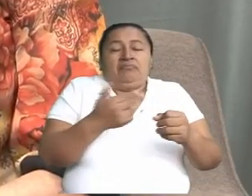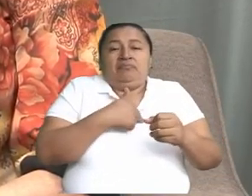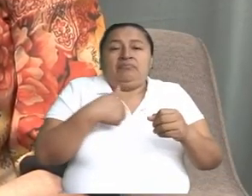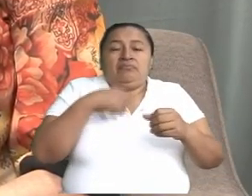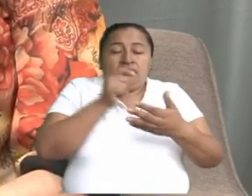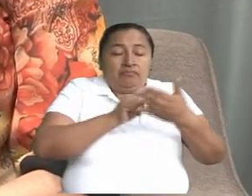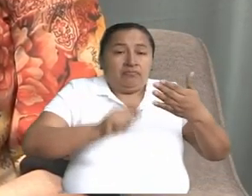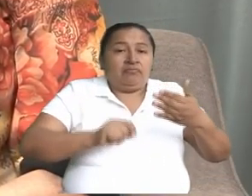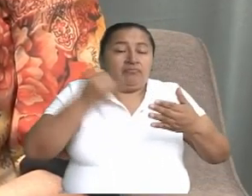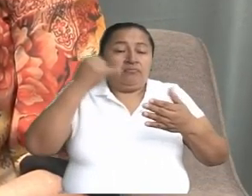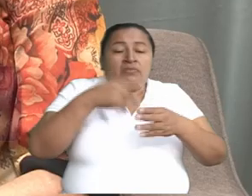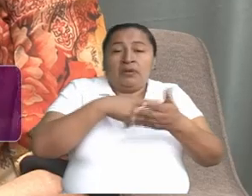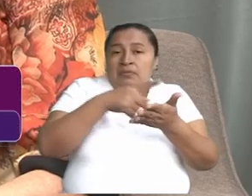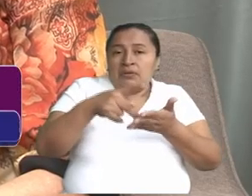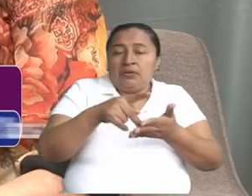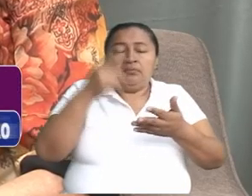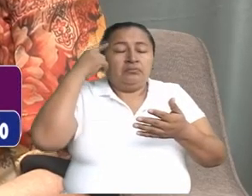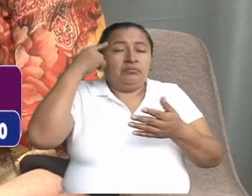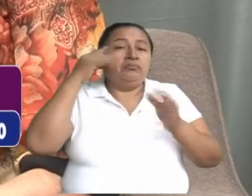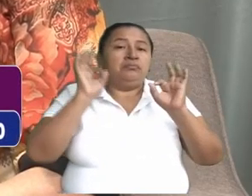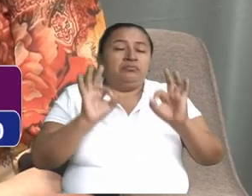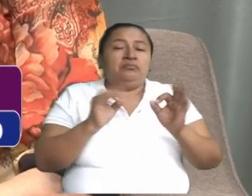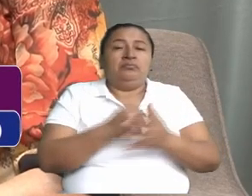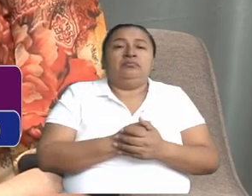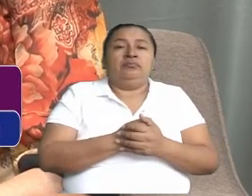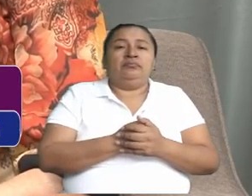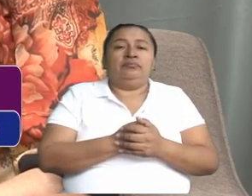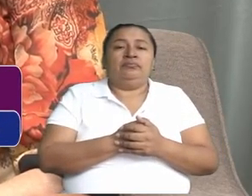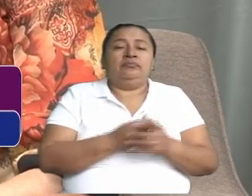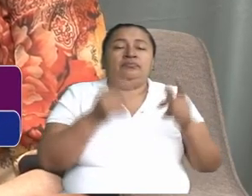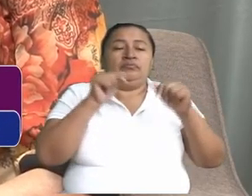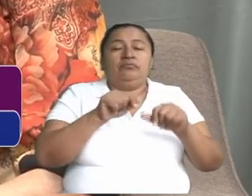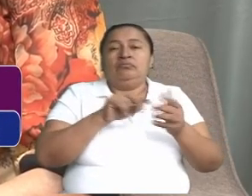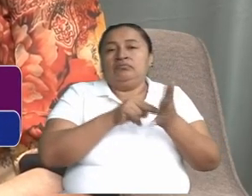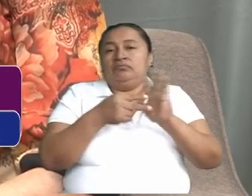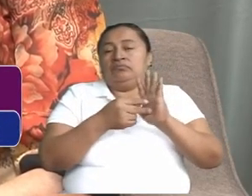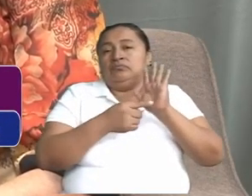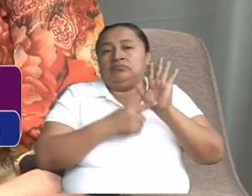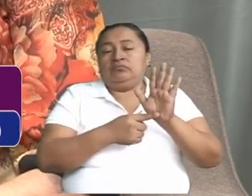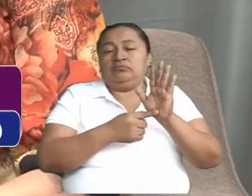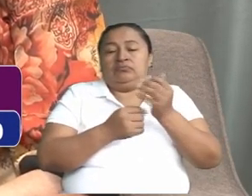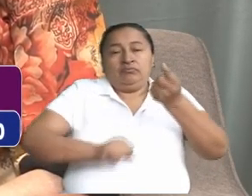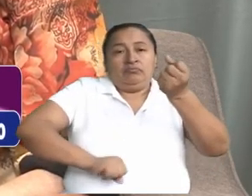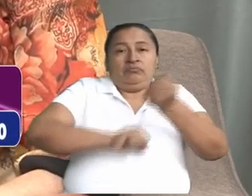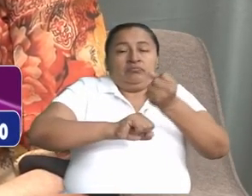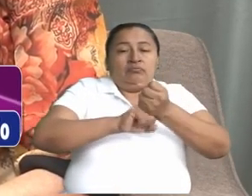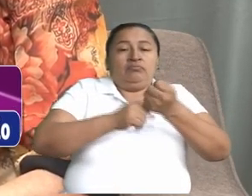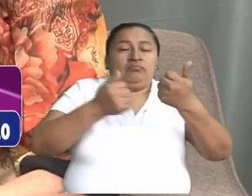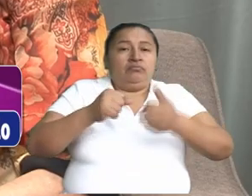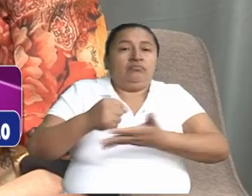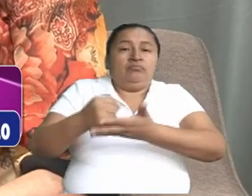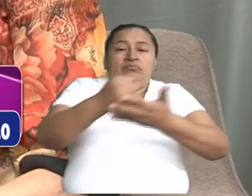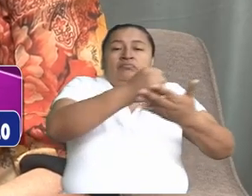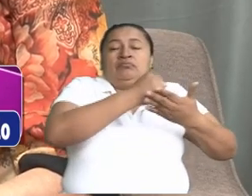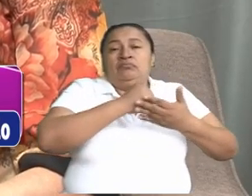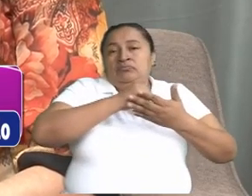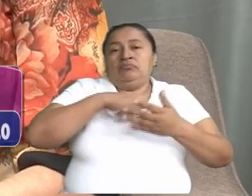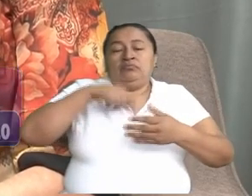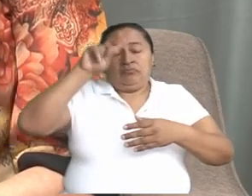de partidos que participamos en el foro es una muestra de respaldo y solidaridad a las